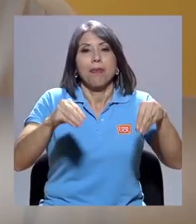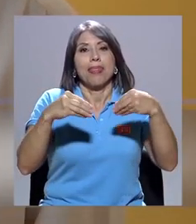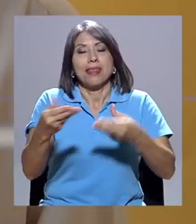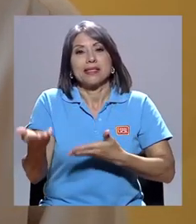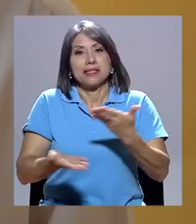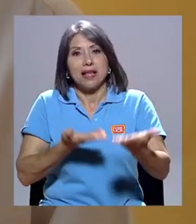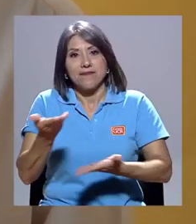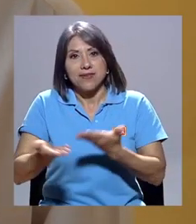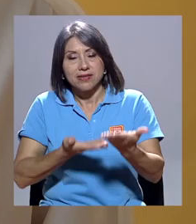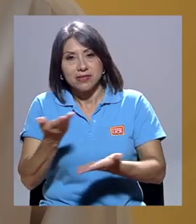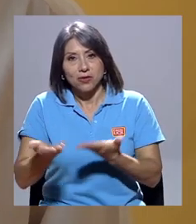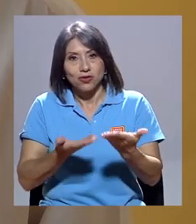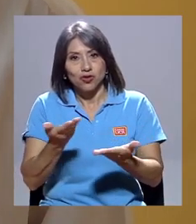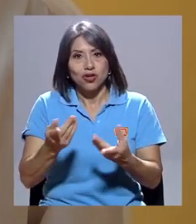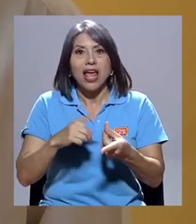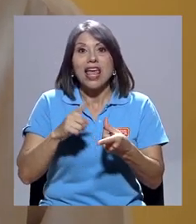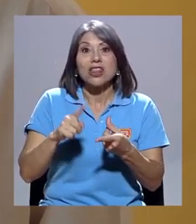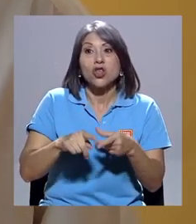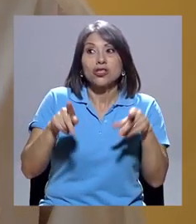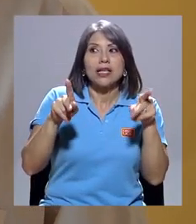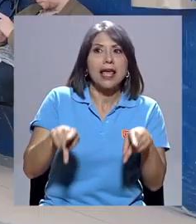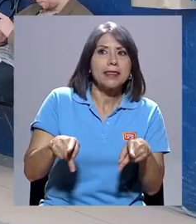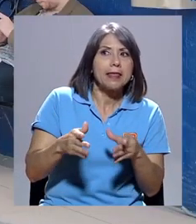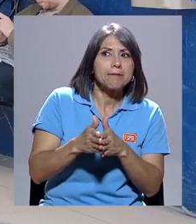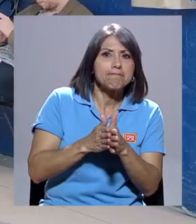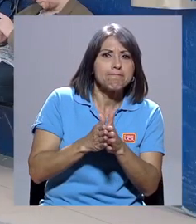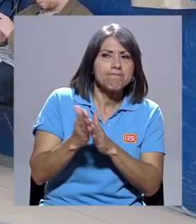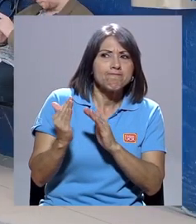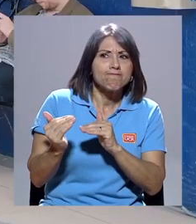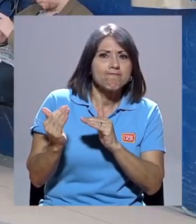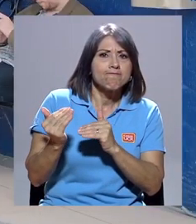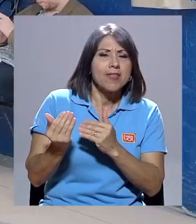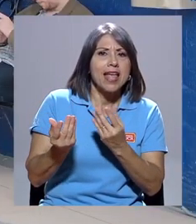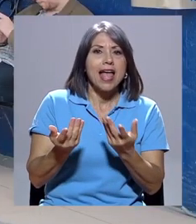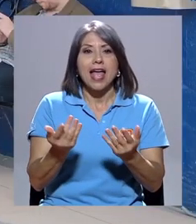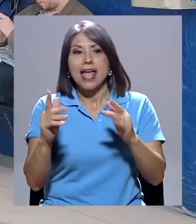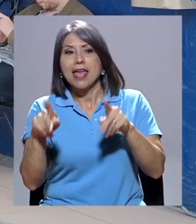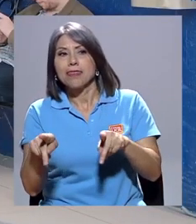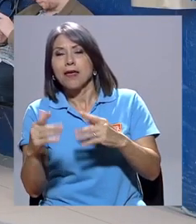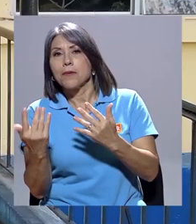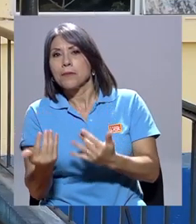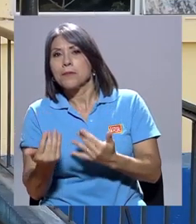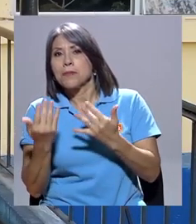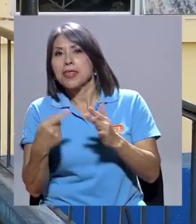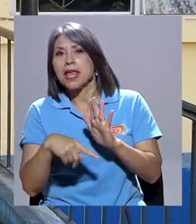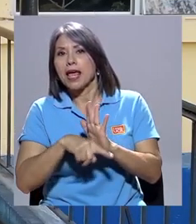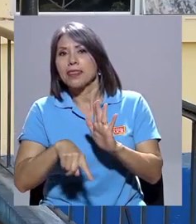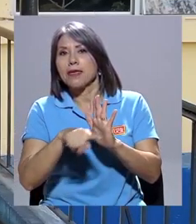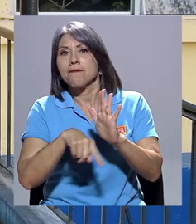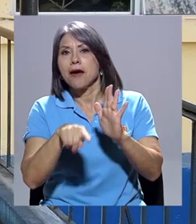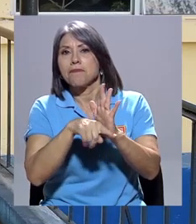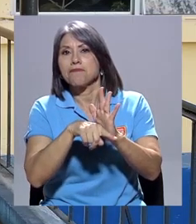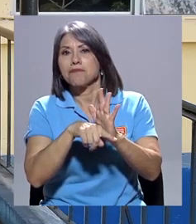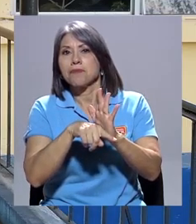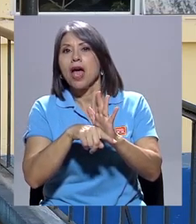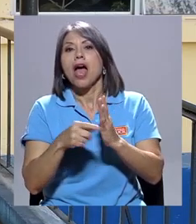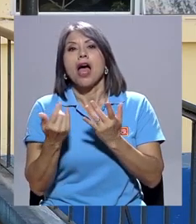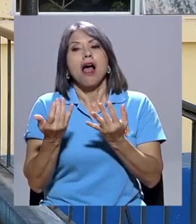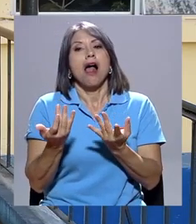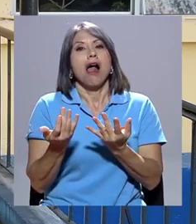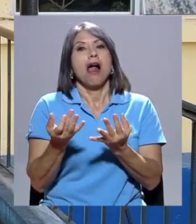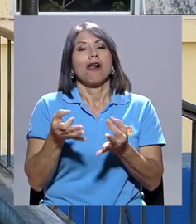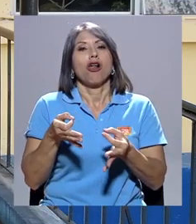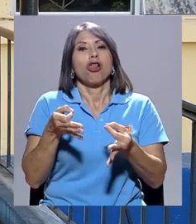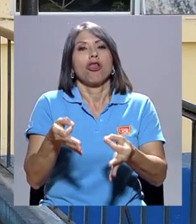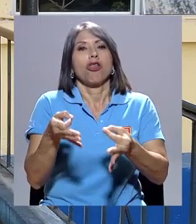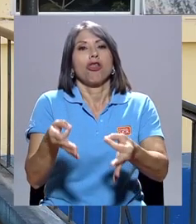es que en efecto lo que se genera es una expectativa negativa en la población, una posposición del consumo, o sea, los hogares han pospuesto el consumo. Entonces